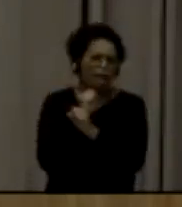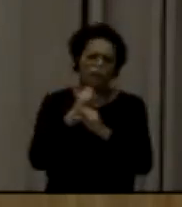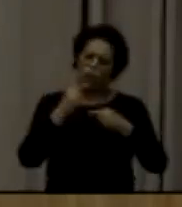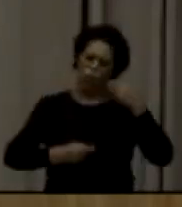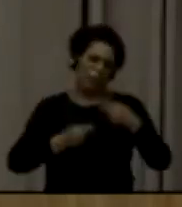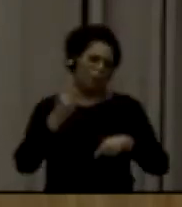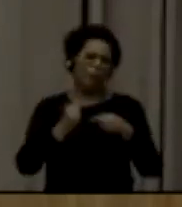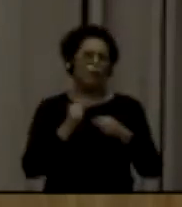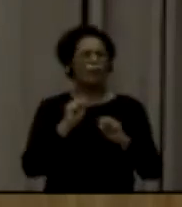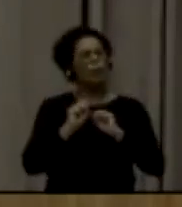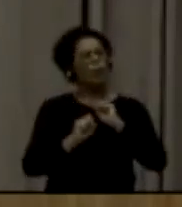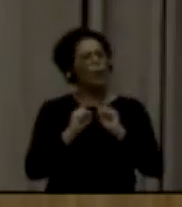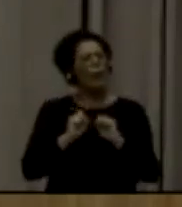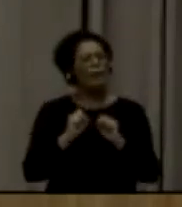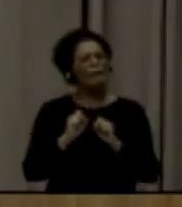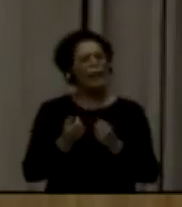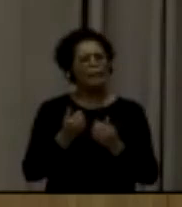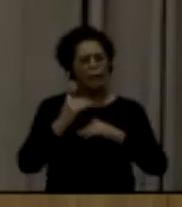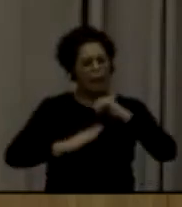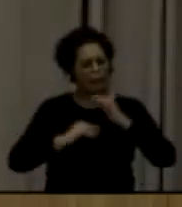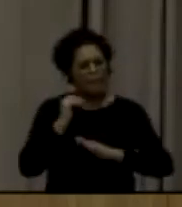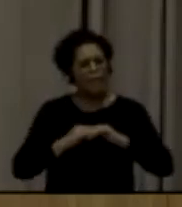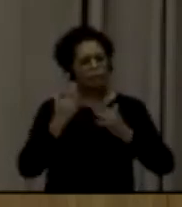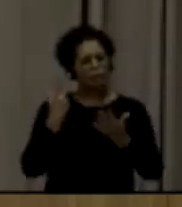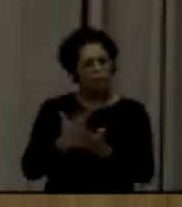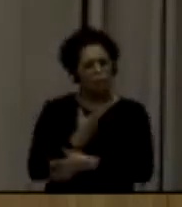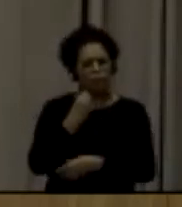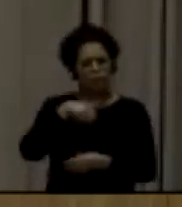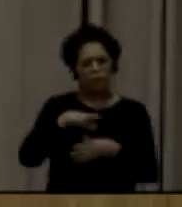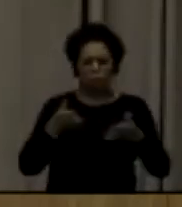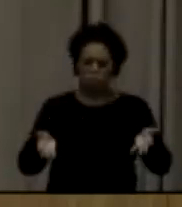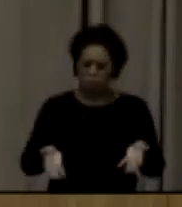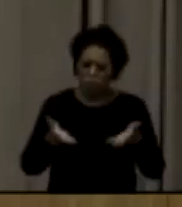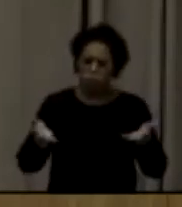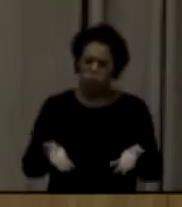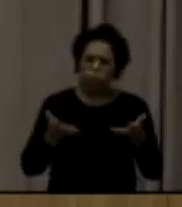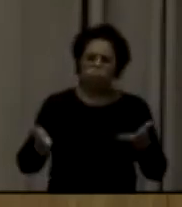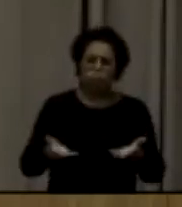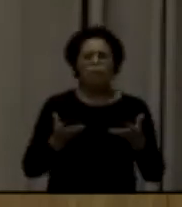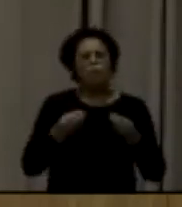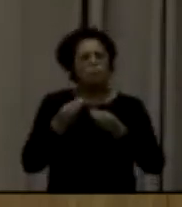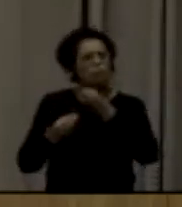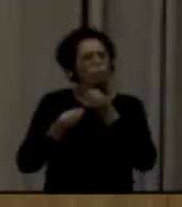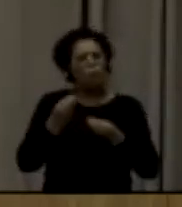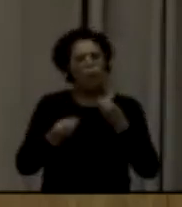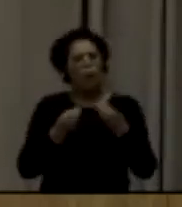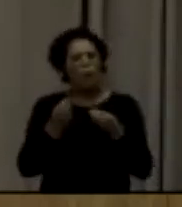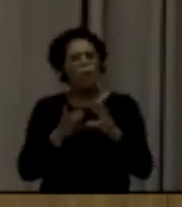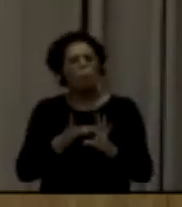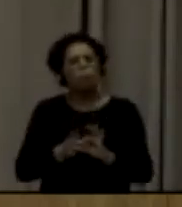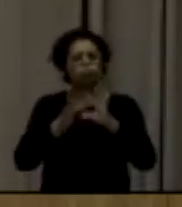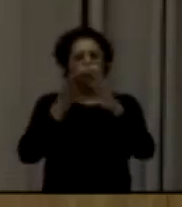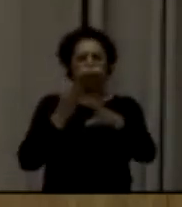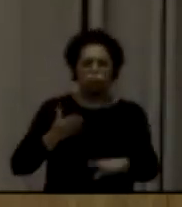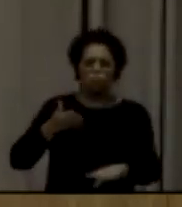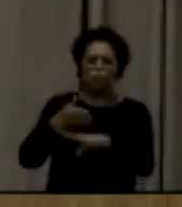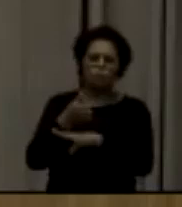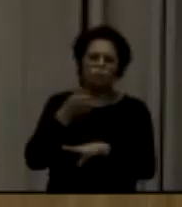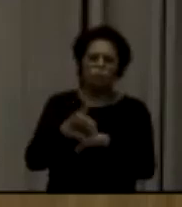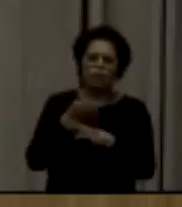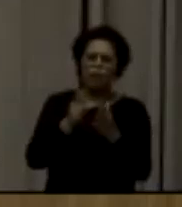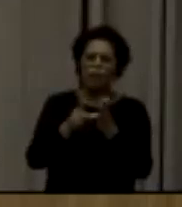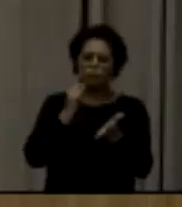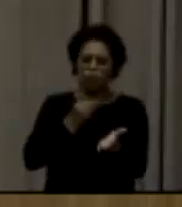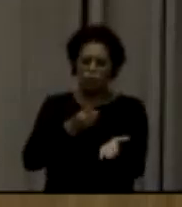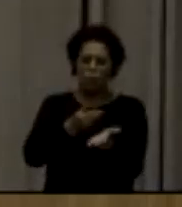ellos que hemos hecho nosotros para incluso de alguna forma permitir que ellos entren que deberíamos empezar a hacer para que